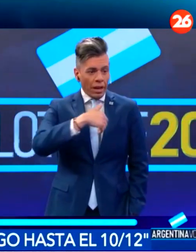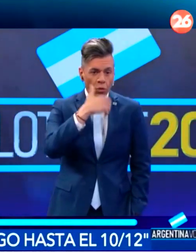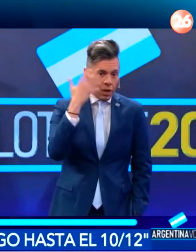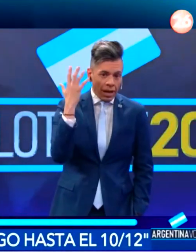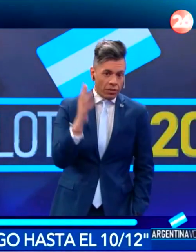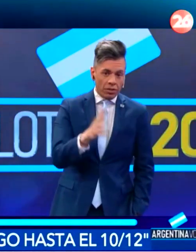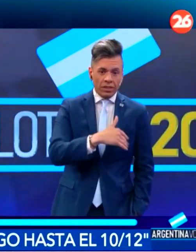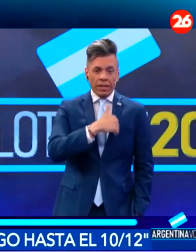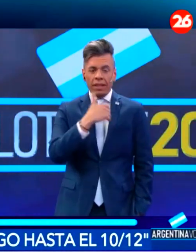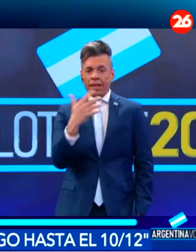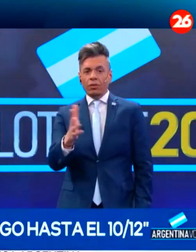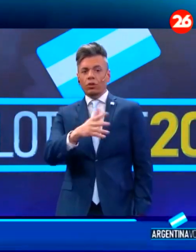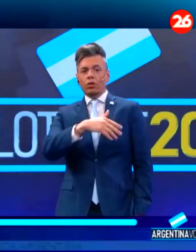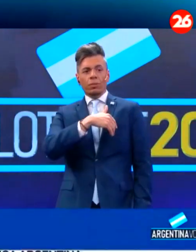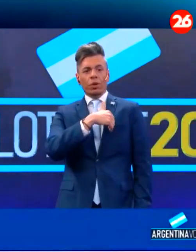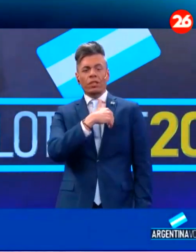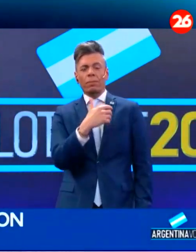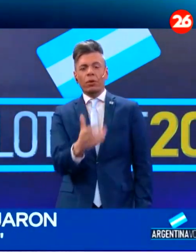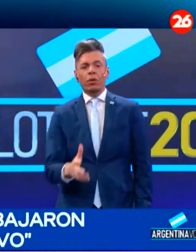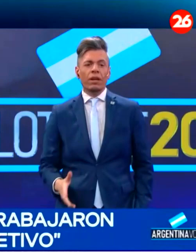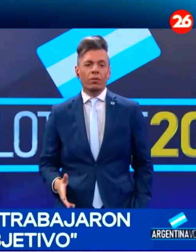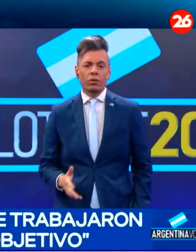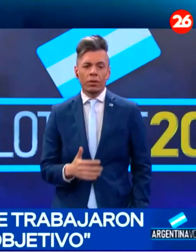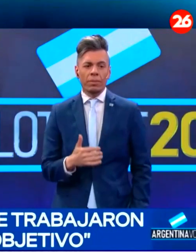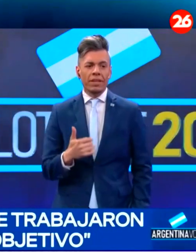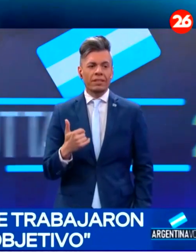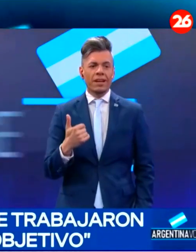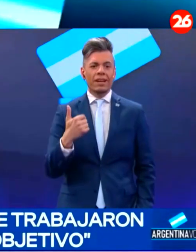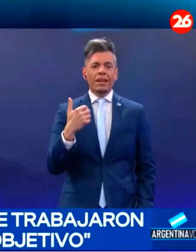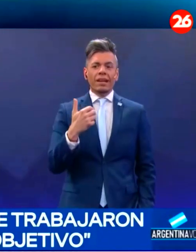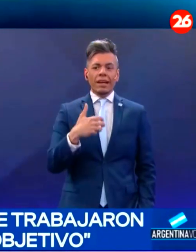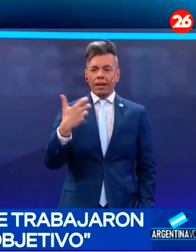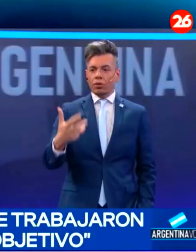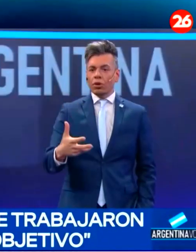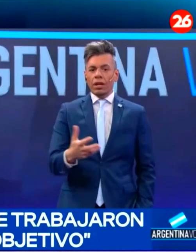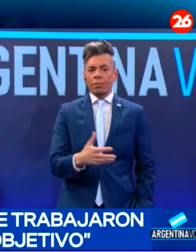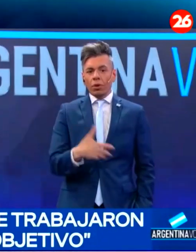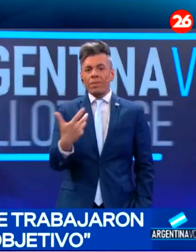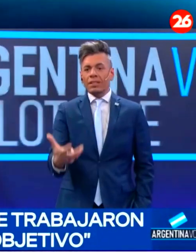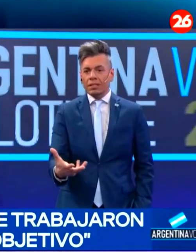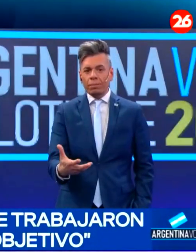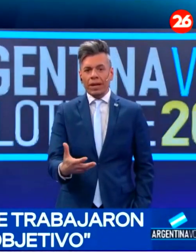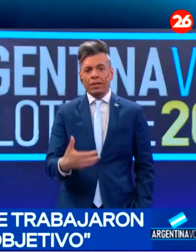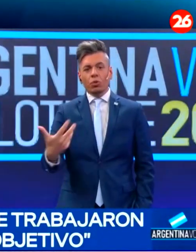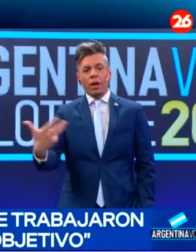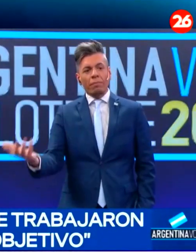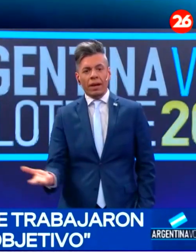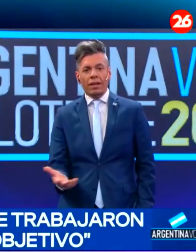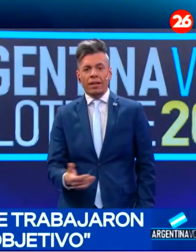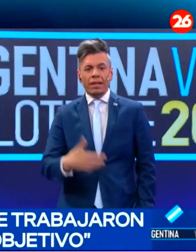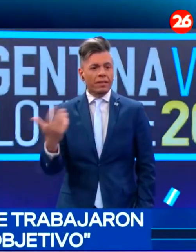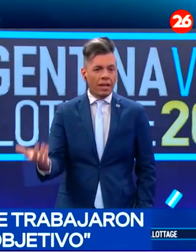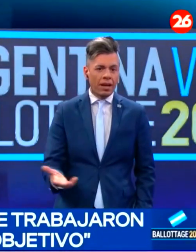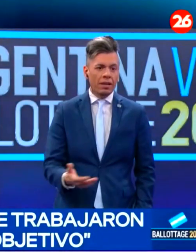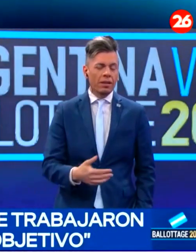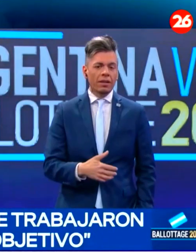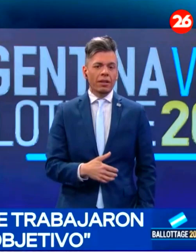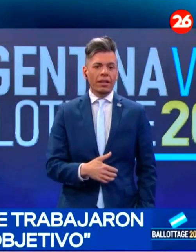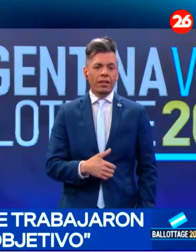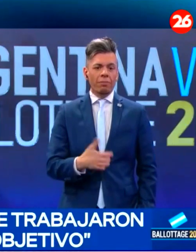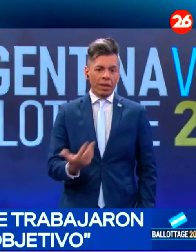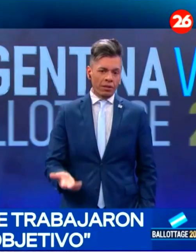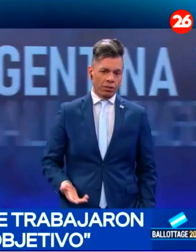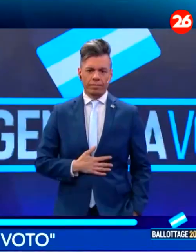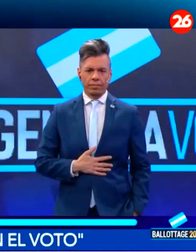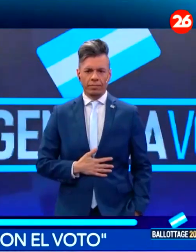cuánto calculás, no sé si tenés datos o si podés especular en cuanto a tu experiencia, que gastó el equipo de Massa para su campaña digital